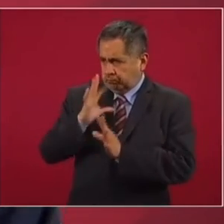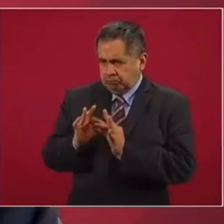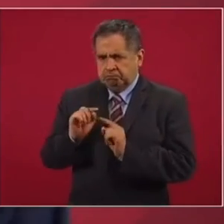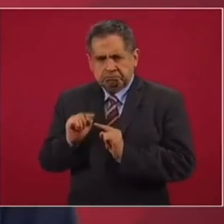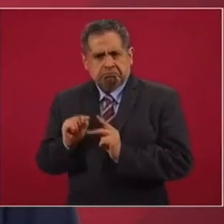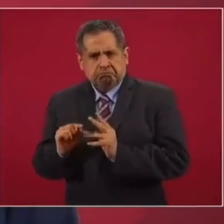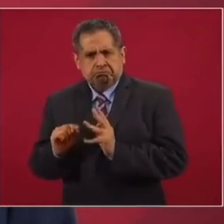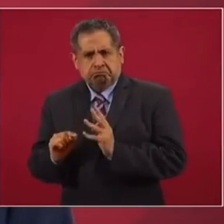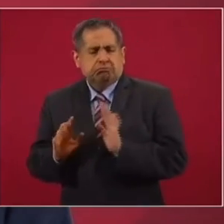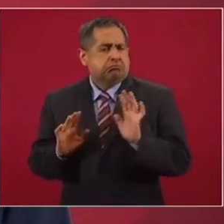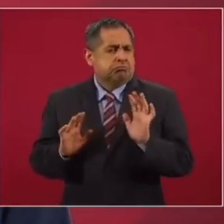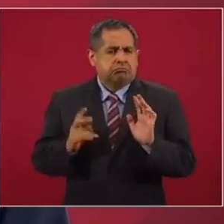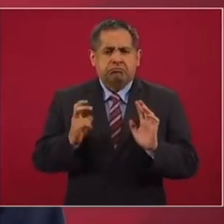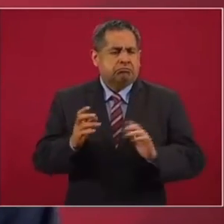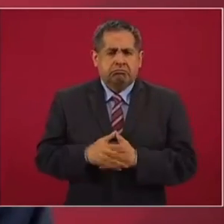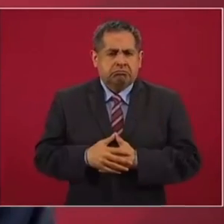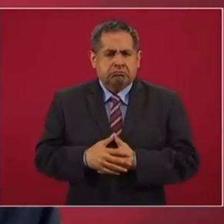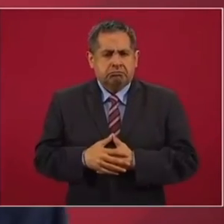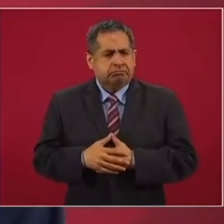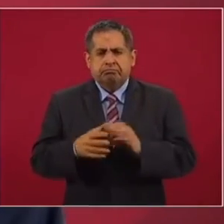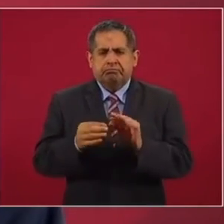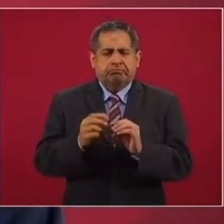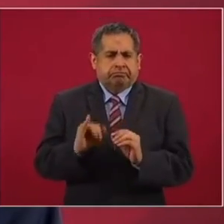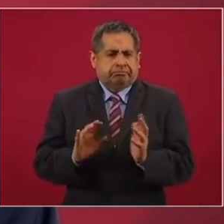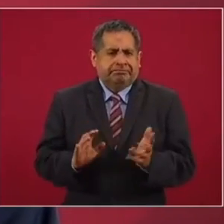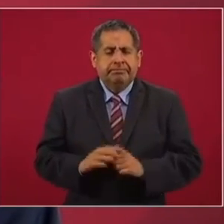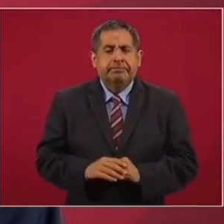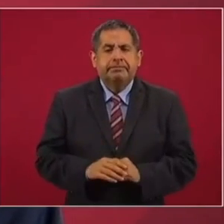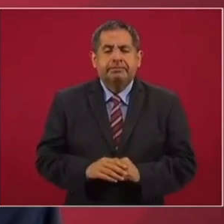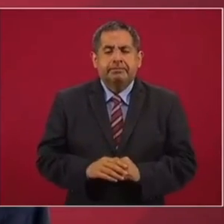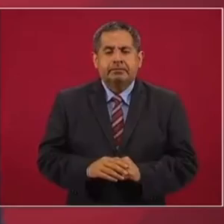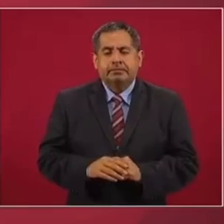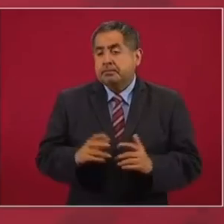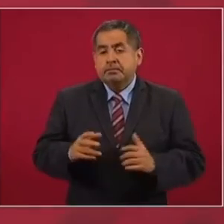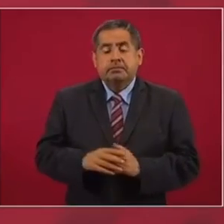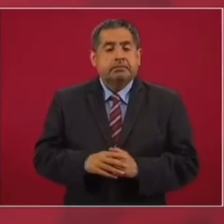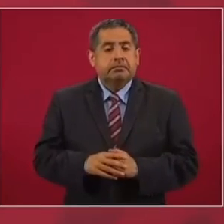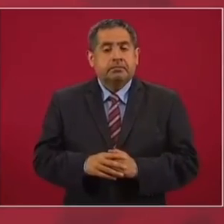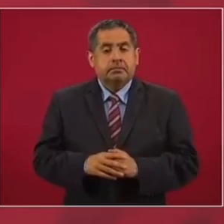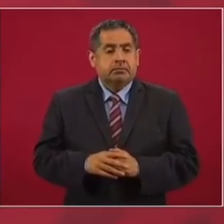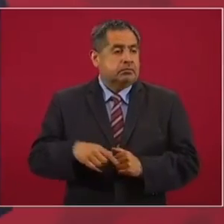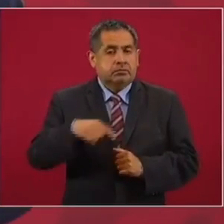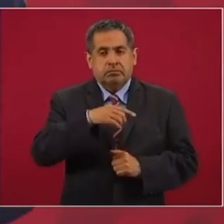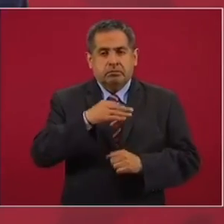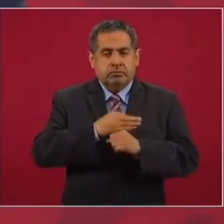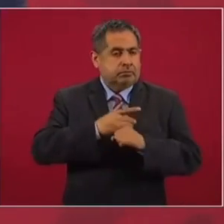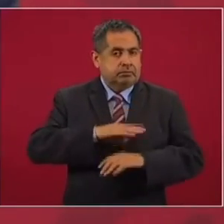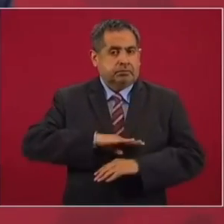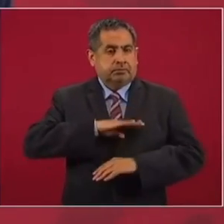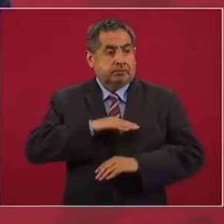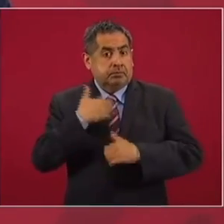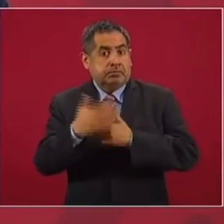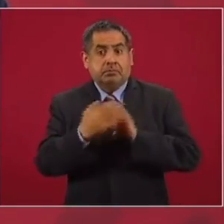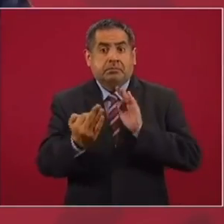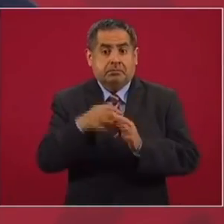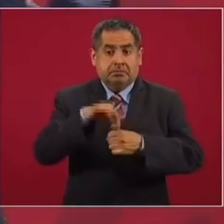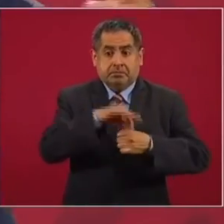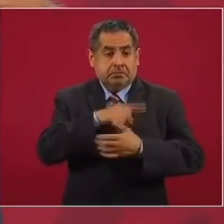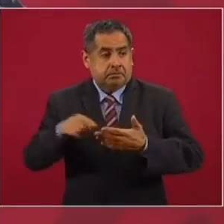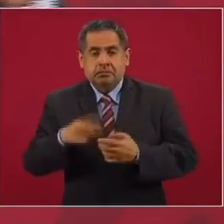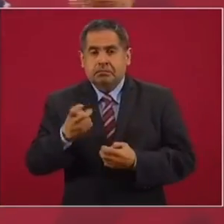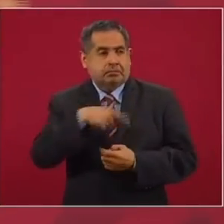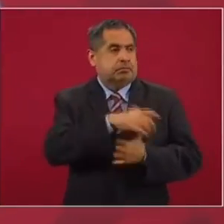como es una atmósfera cargada, como está subiendo la temperatura, porque más vienen las elecciones, pues